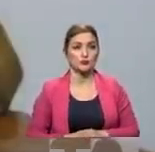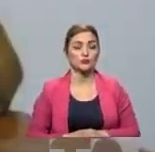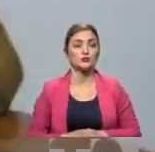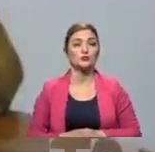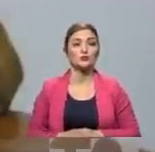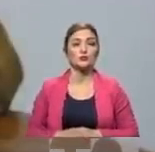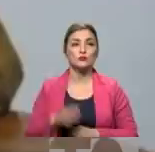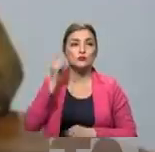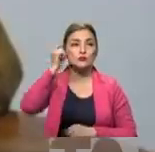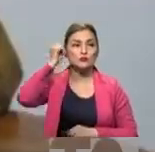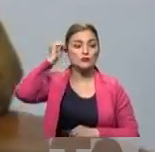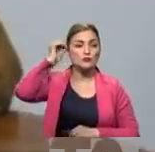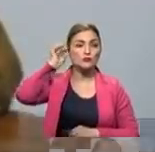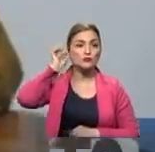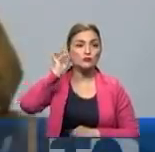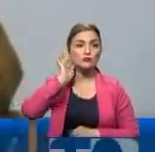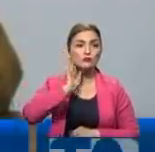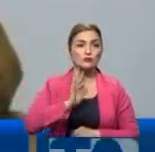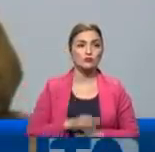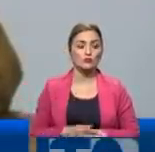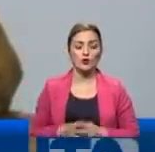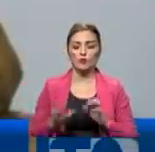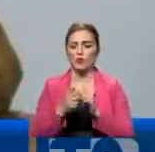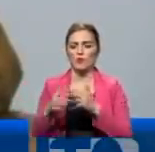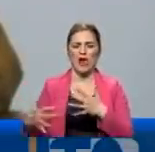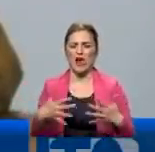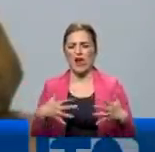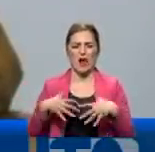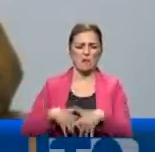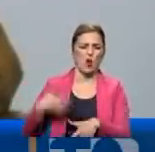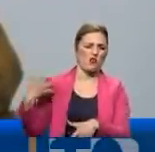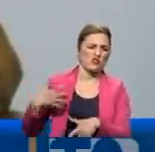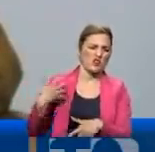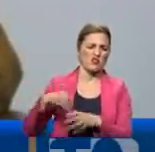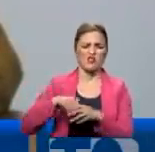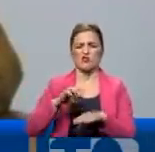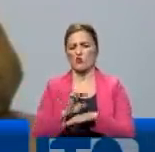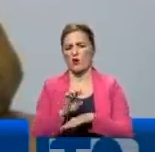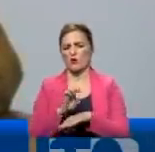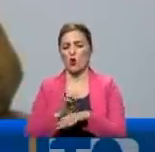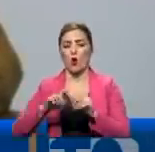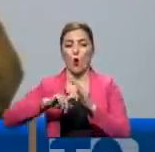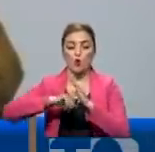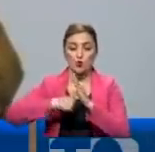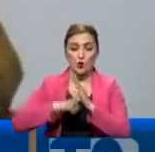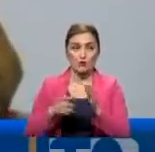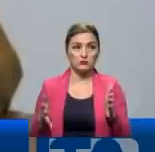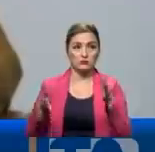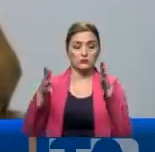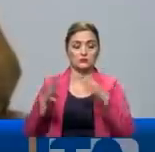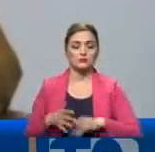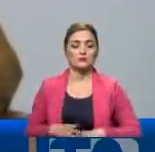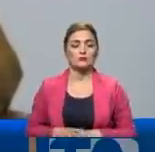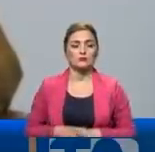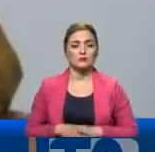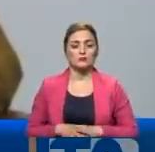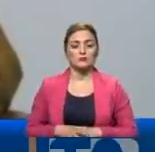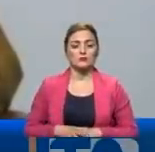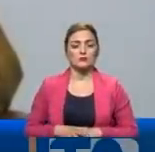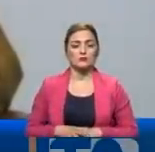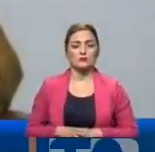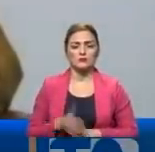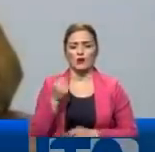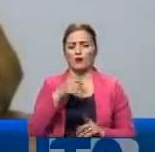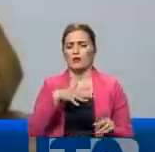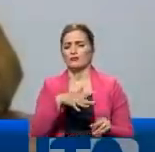En medio del ambiente de agitación que sufre el país, la Contraloría General del Estado ha sido objeto de